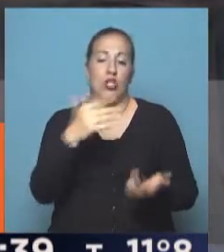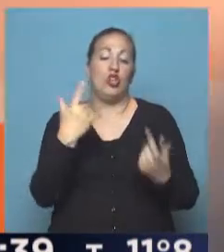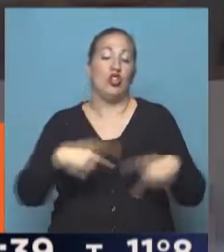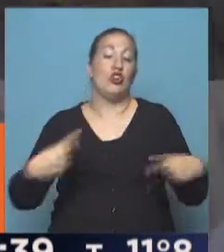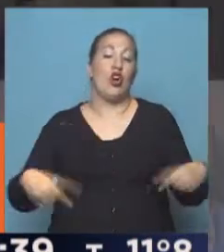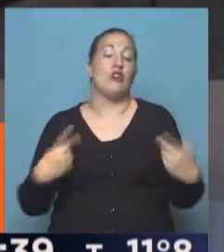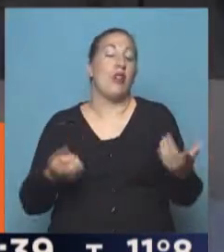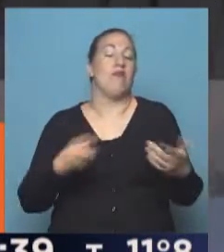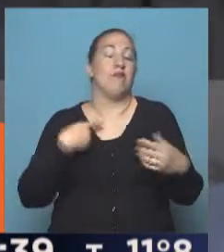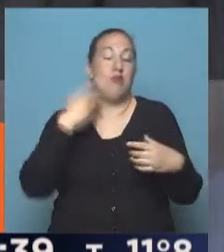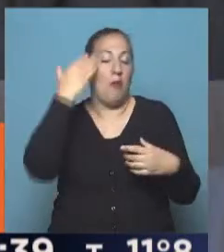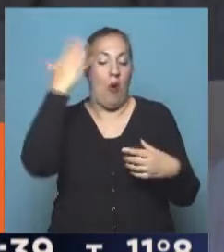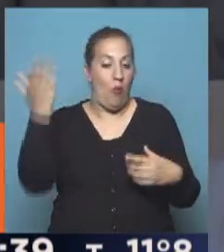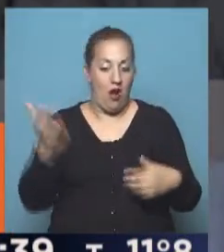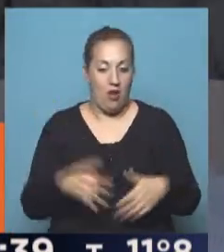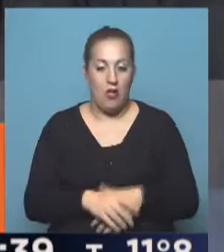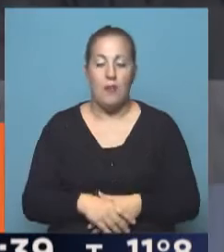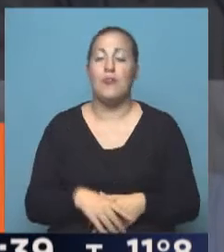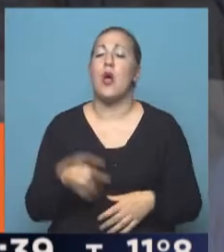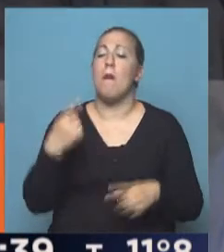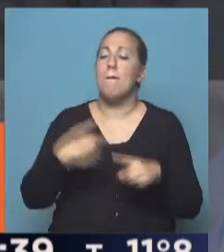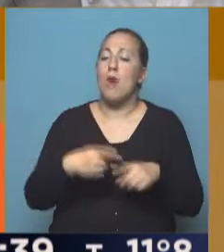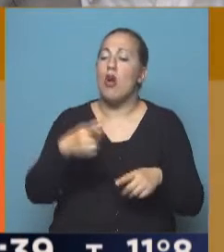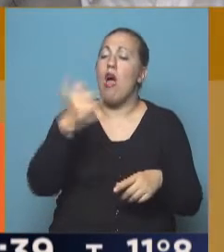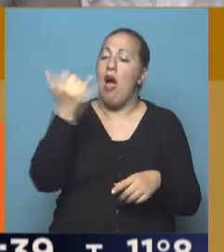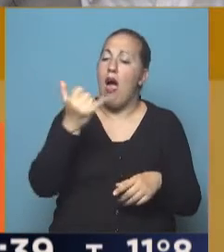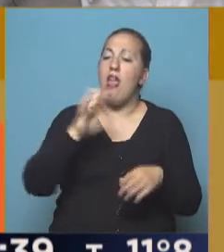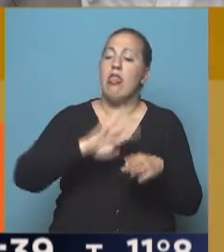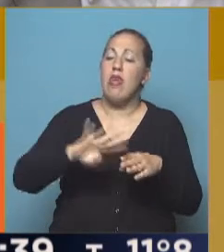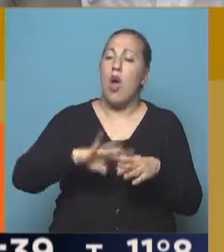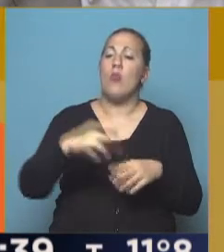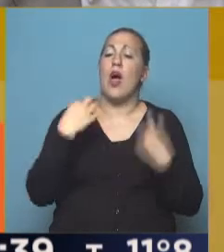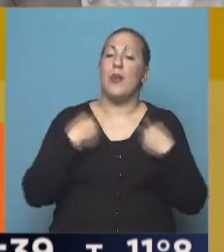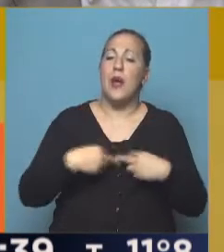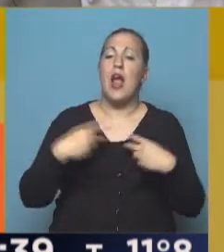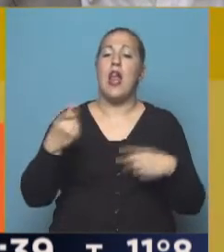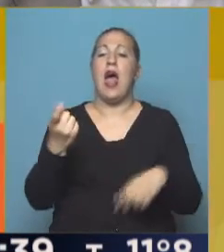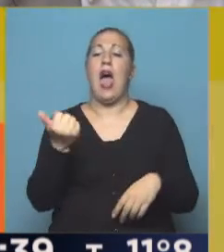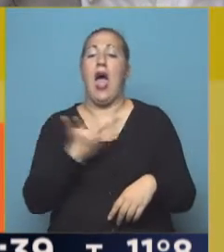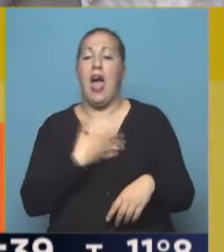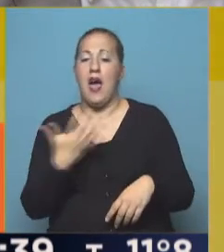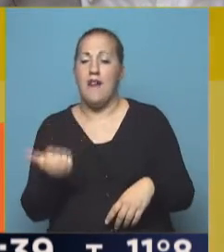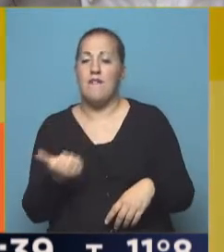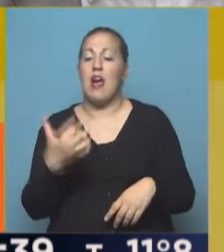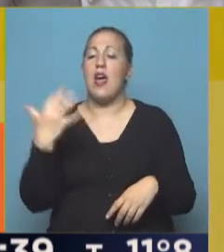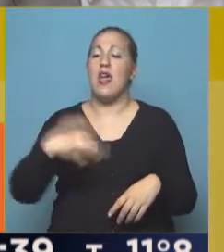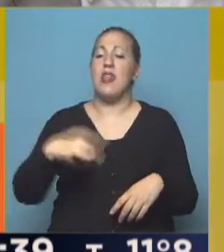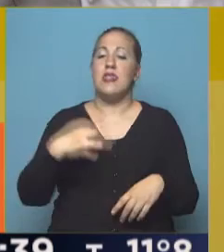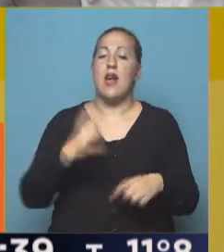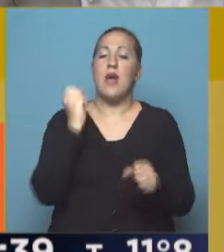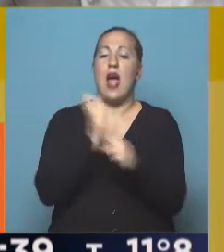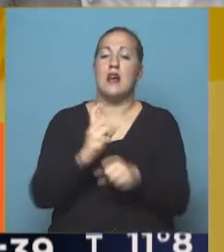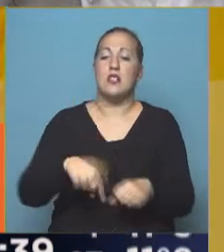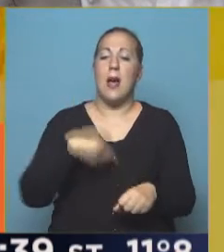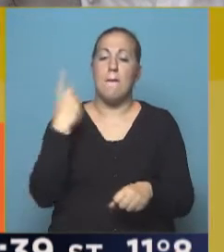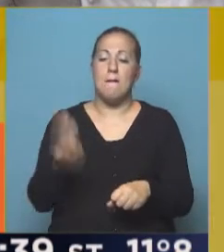te recordás mucho. Raúl, esto tiene que ver con una deuda que aparentemente tiene Vélez con la Asociación del Fútbol Argentino y que debería hasta mañana entrar